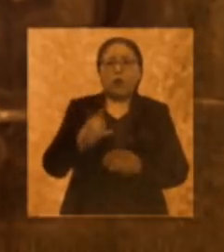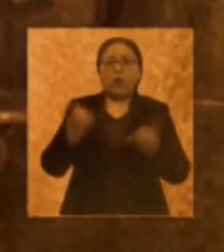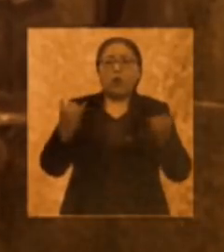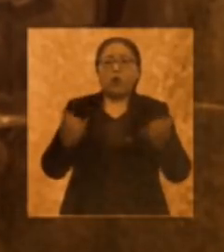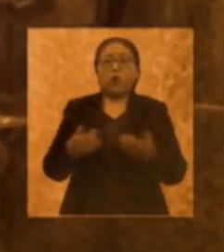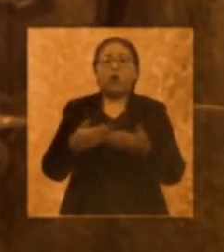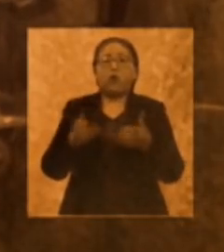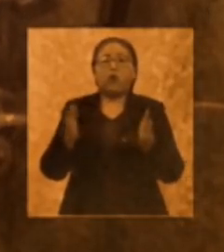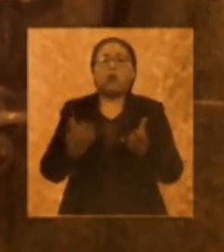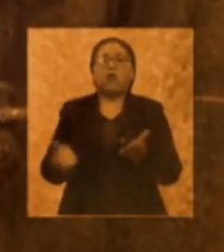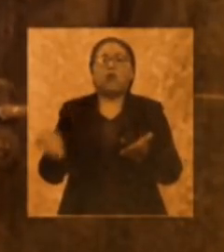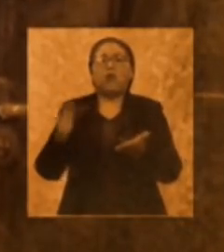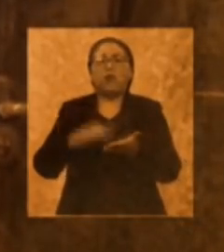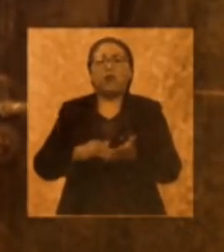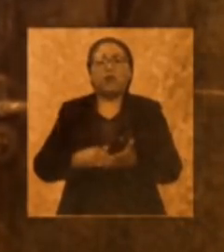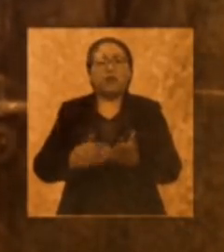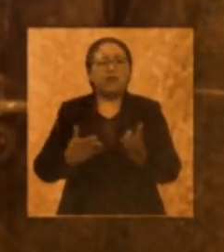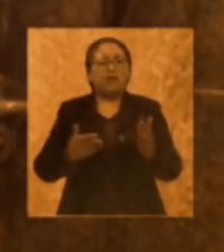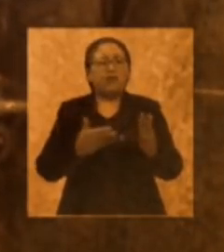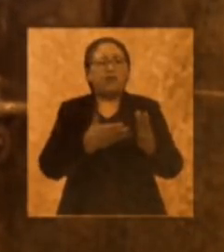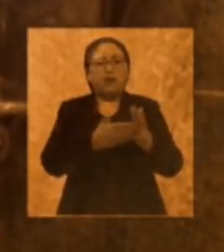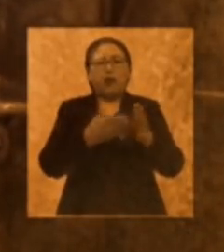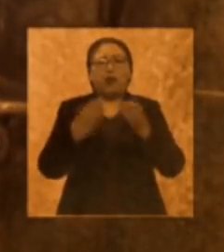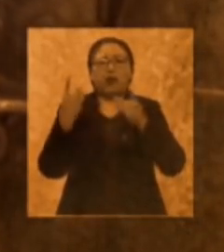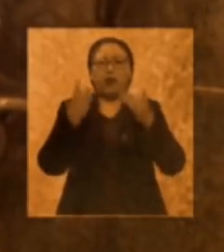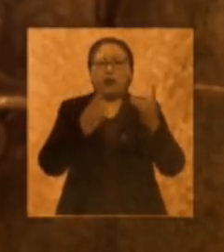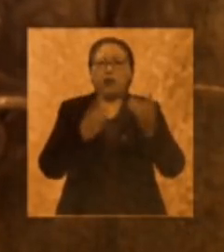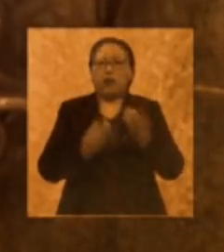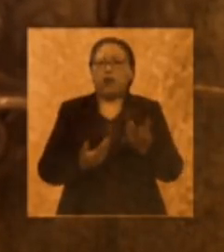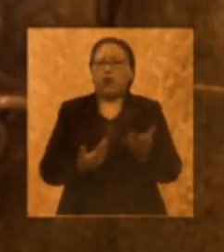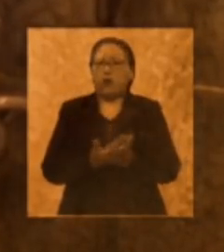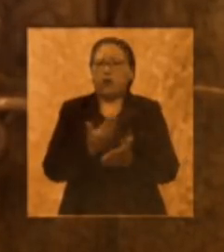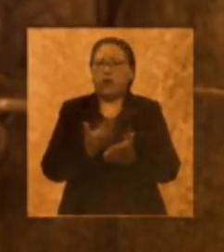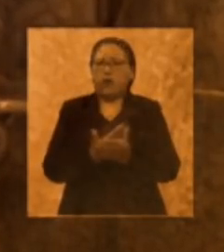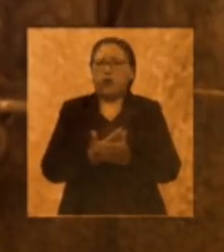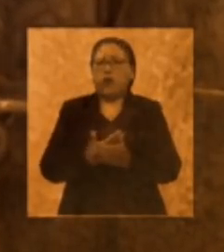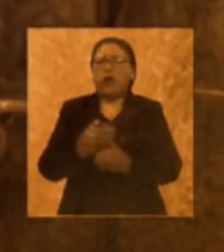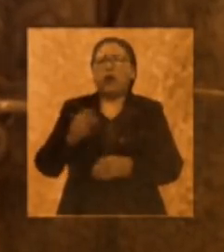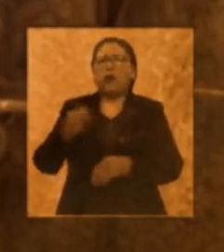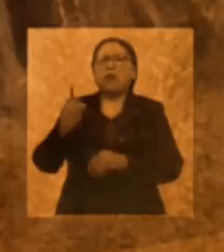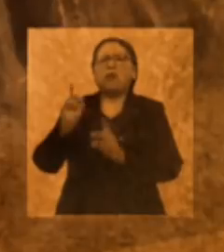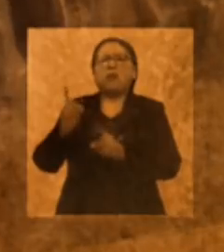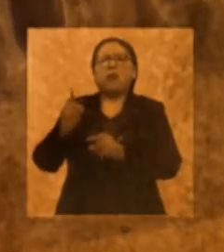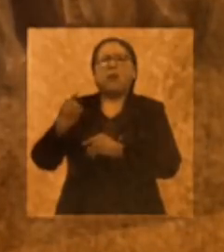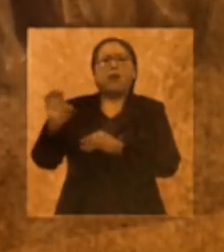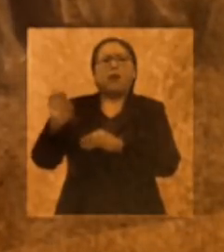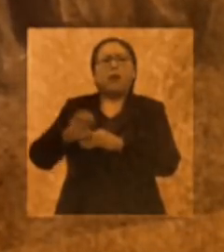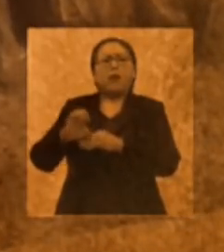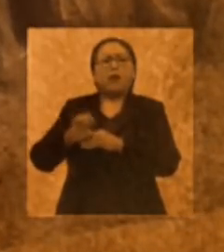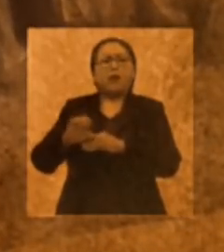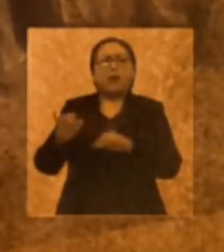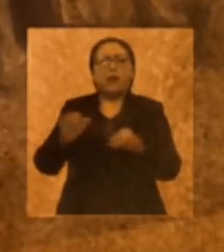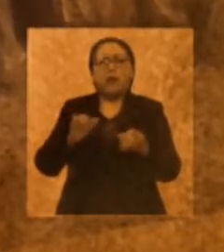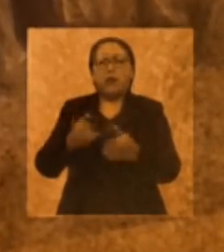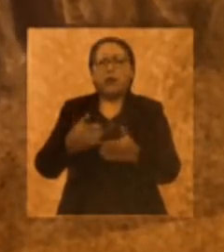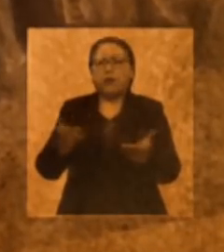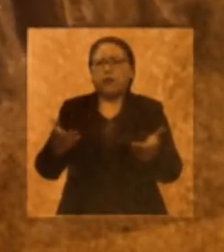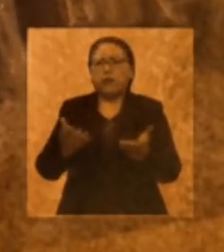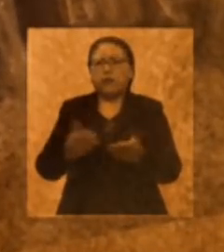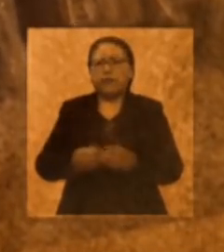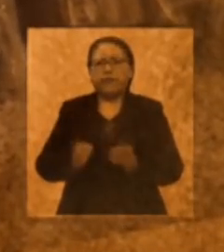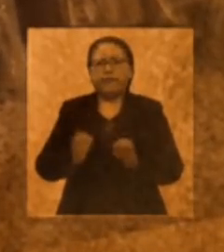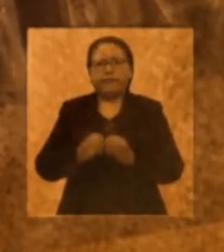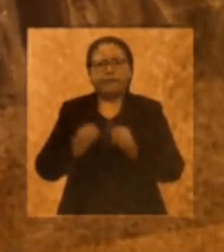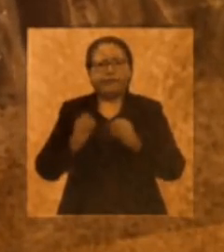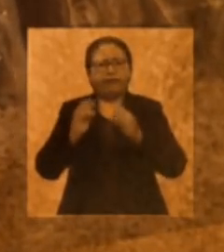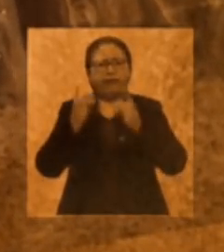hizo lo mismo. Terceros se encuentra en la cárcel por el caso Golpe de Estado. También se denunció la supuesta presencia del